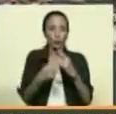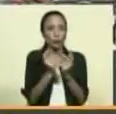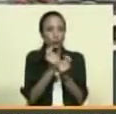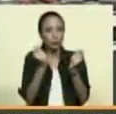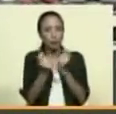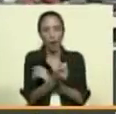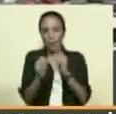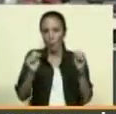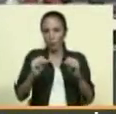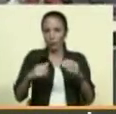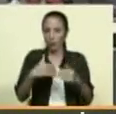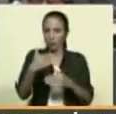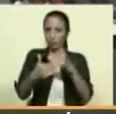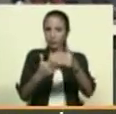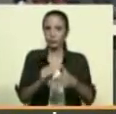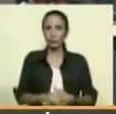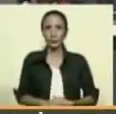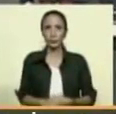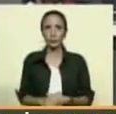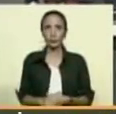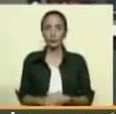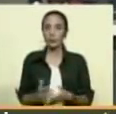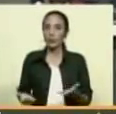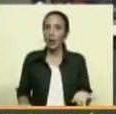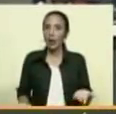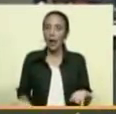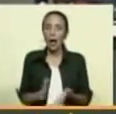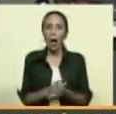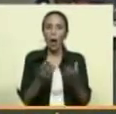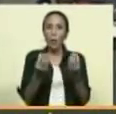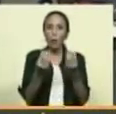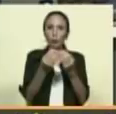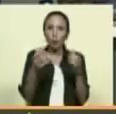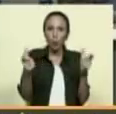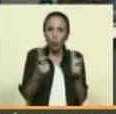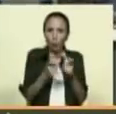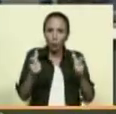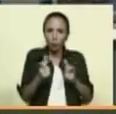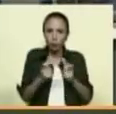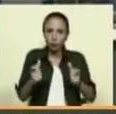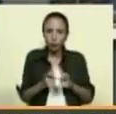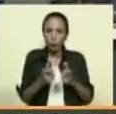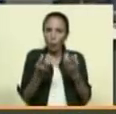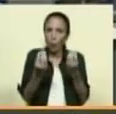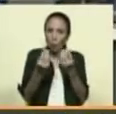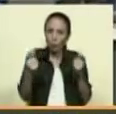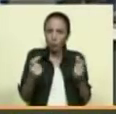bolivariana. Tenemos que acabar con el minimalismo.